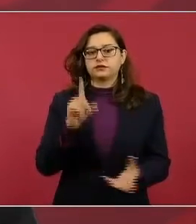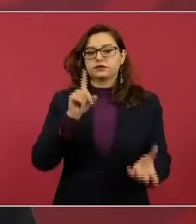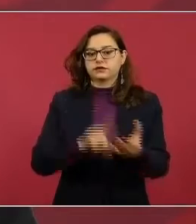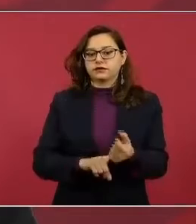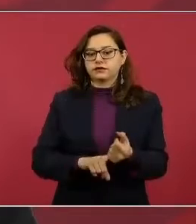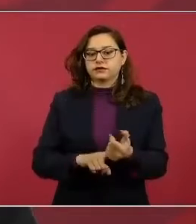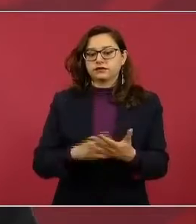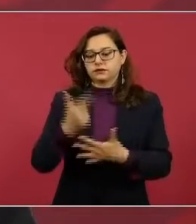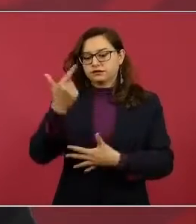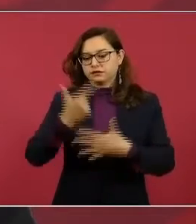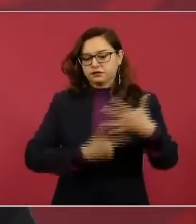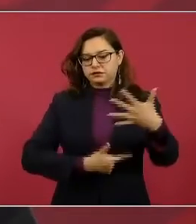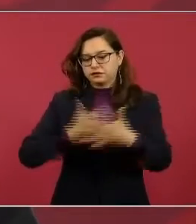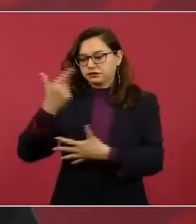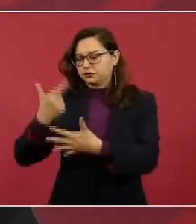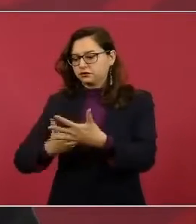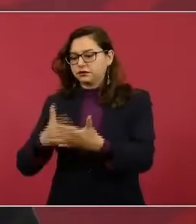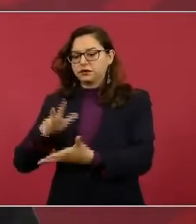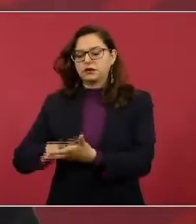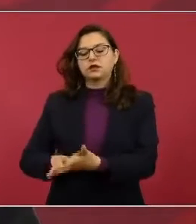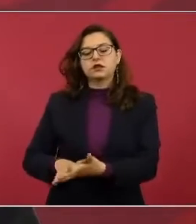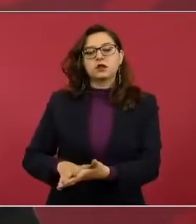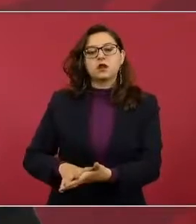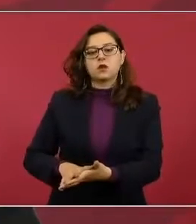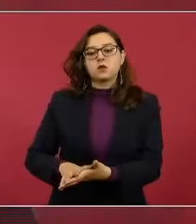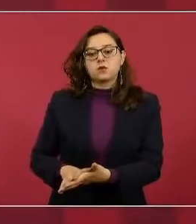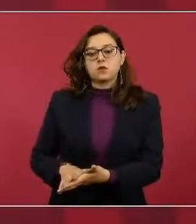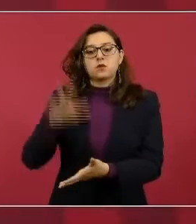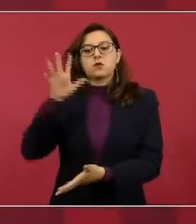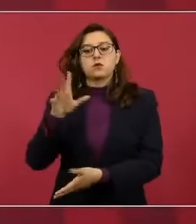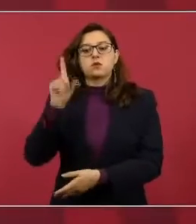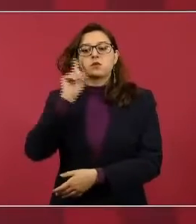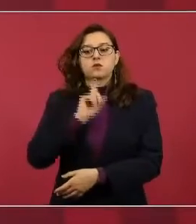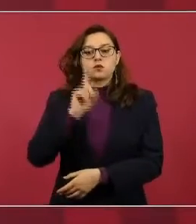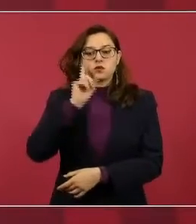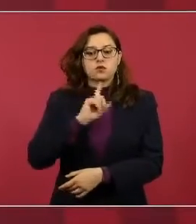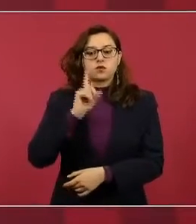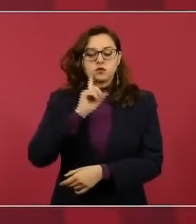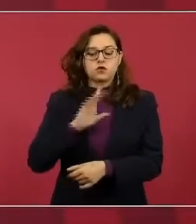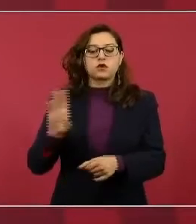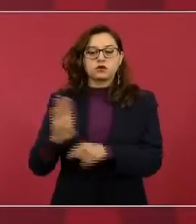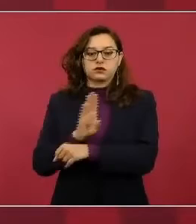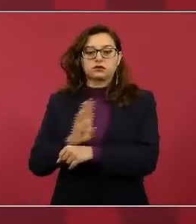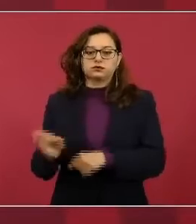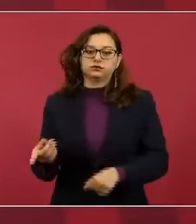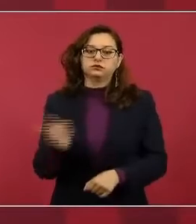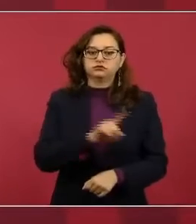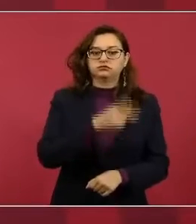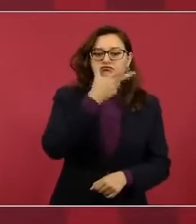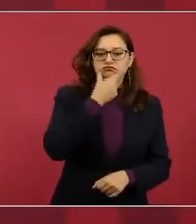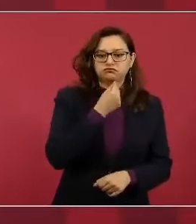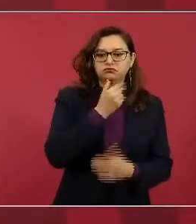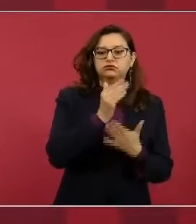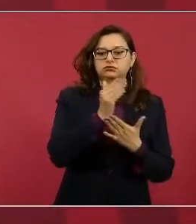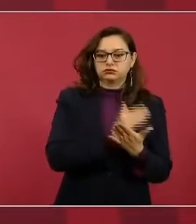son más las mujeres que se benefician que los hombres.